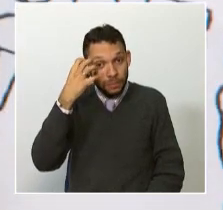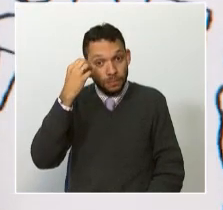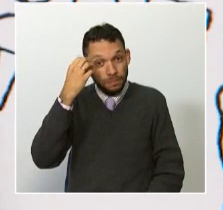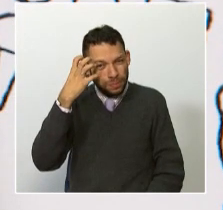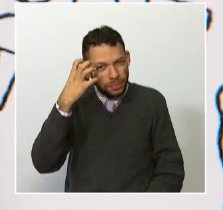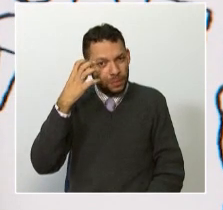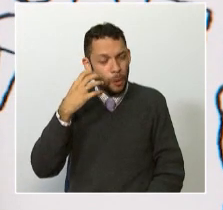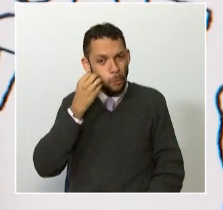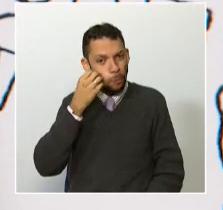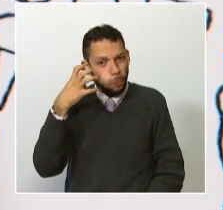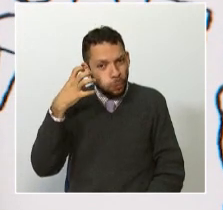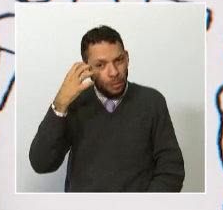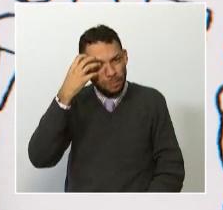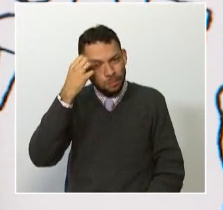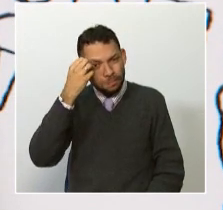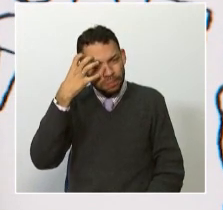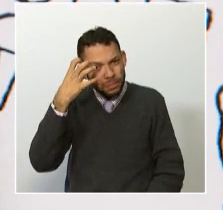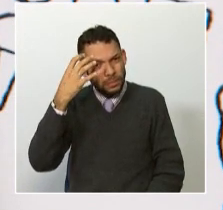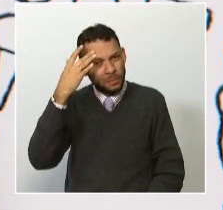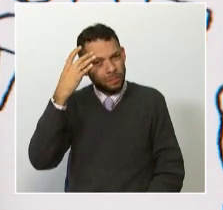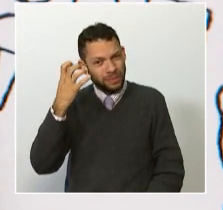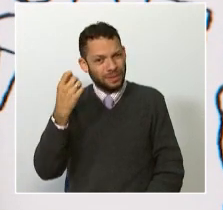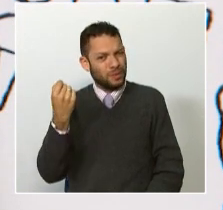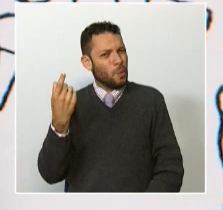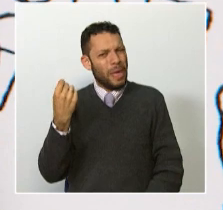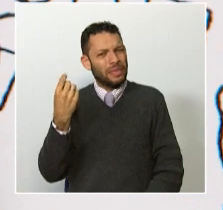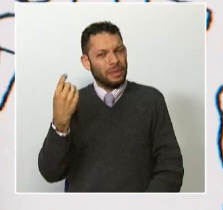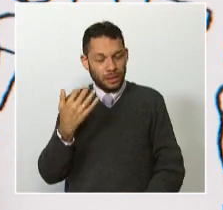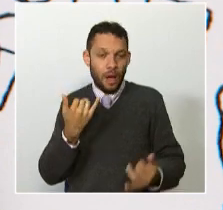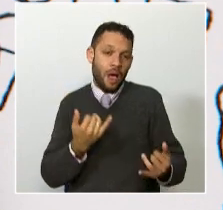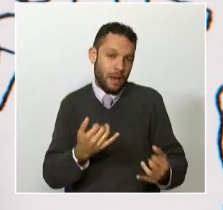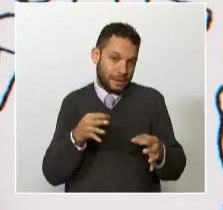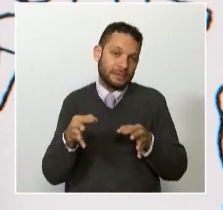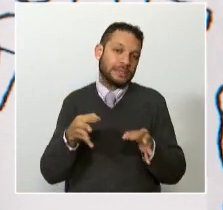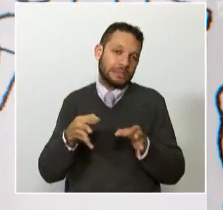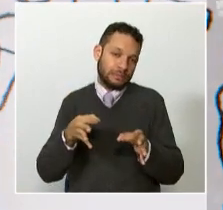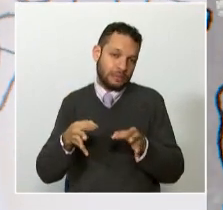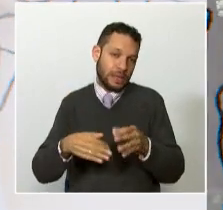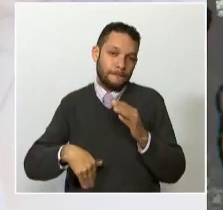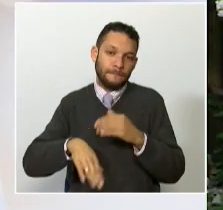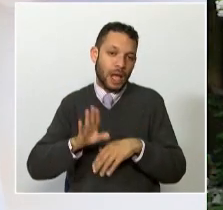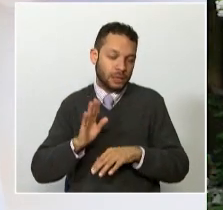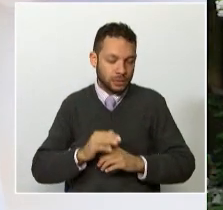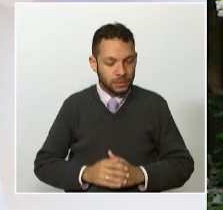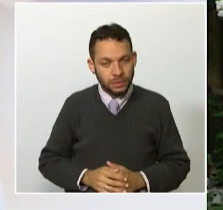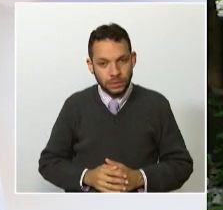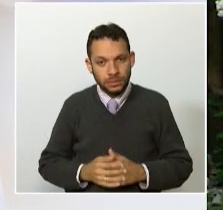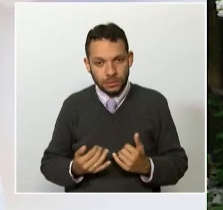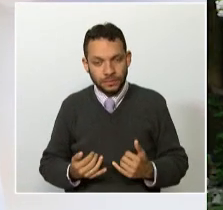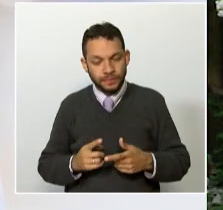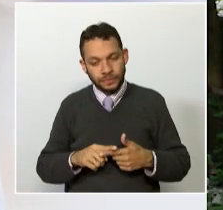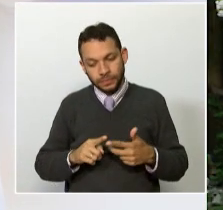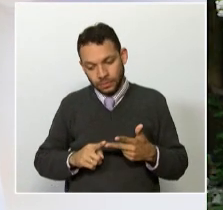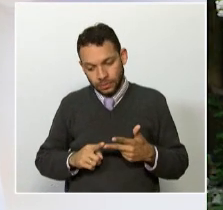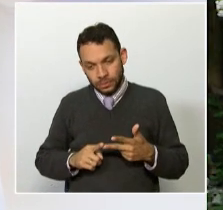explicaba algo como de los hemisferios, no sé, ella ya explicará ahora qué es. Y